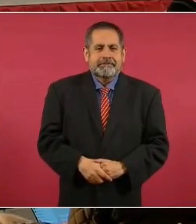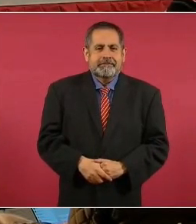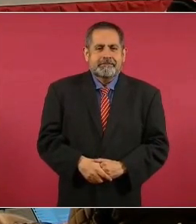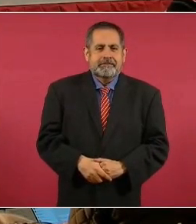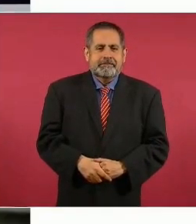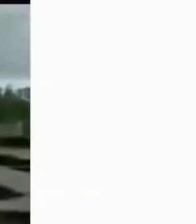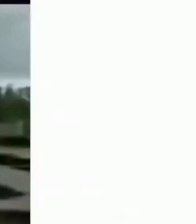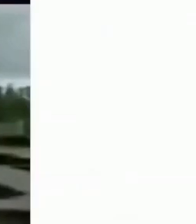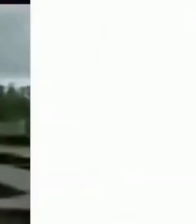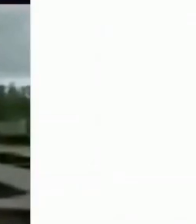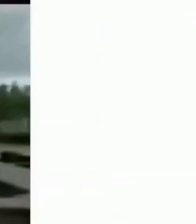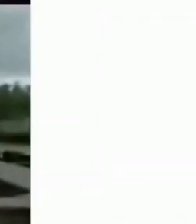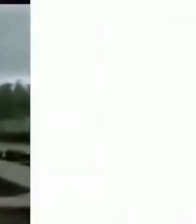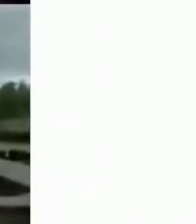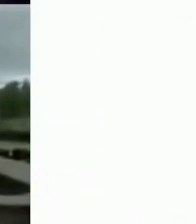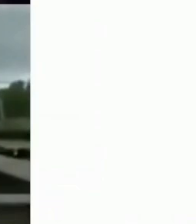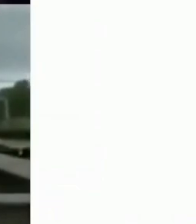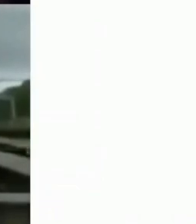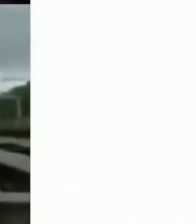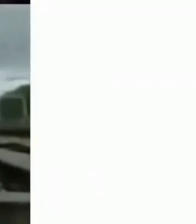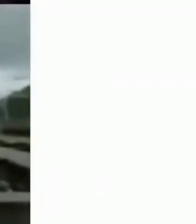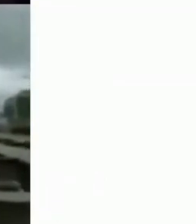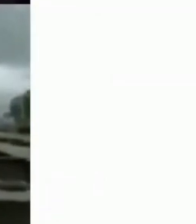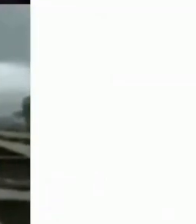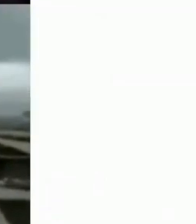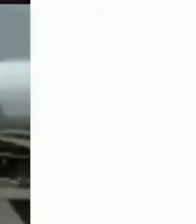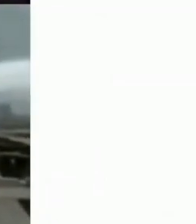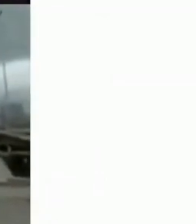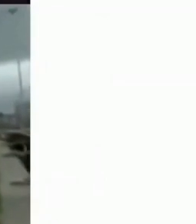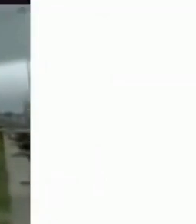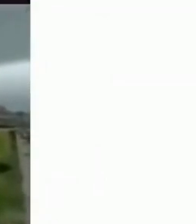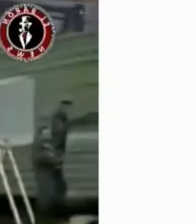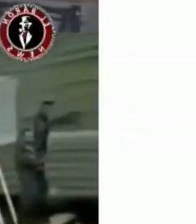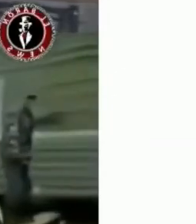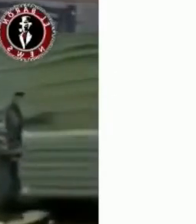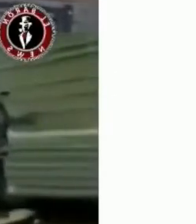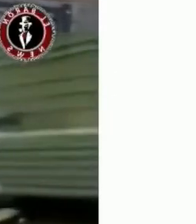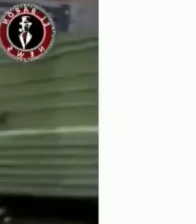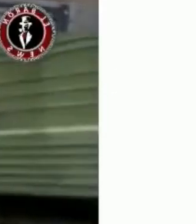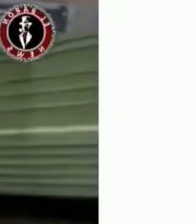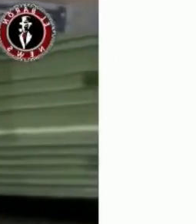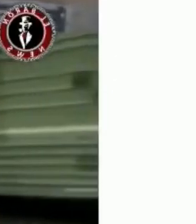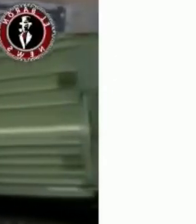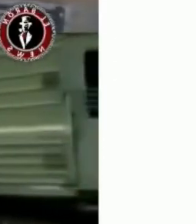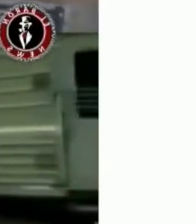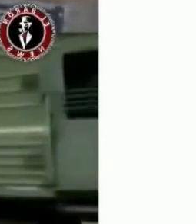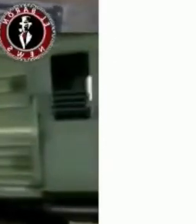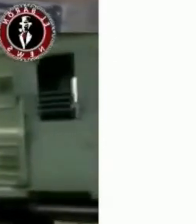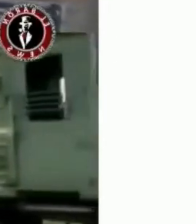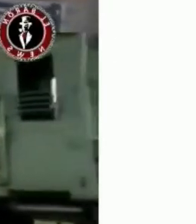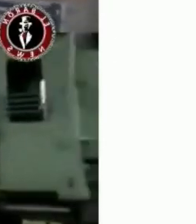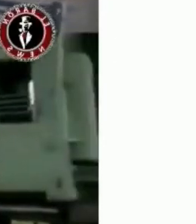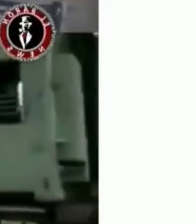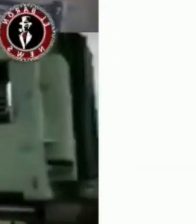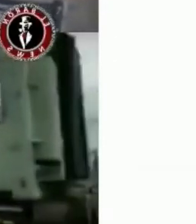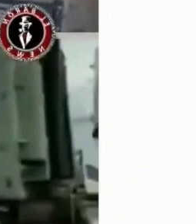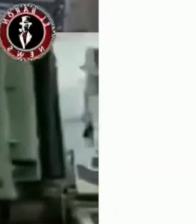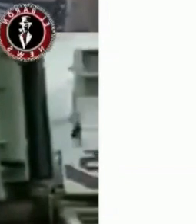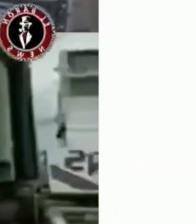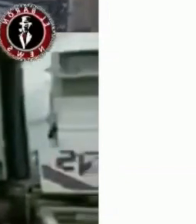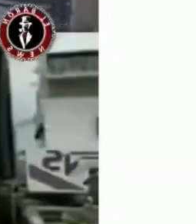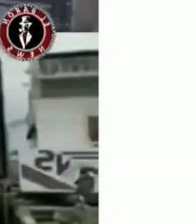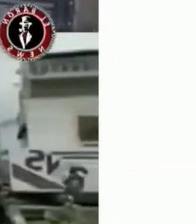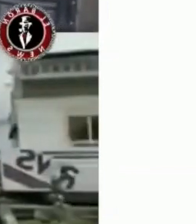El nuevo aeropuerto, General Felipe Ángeles. Miren, vamos en el tren. y